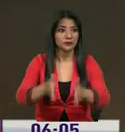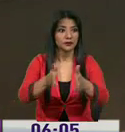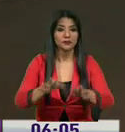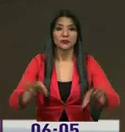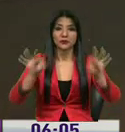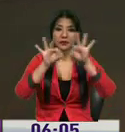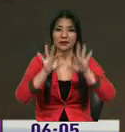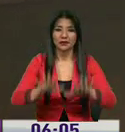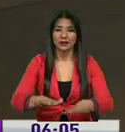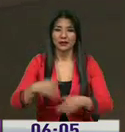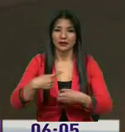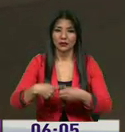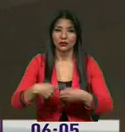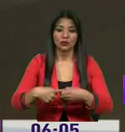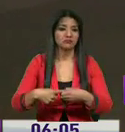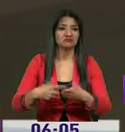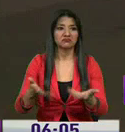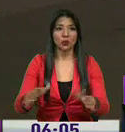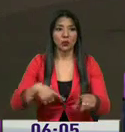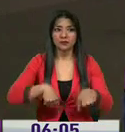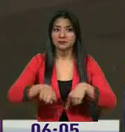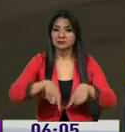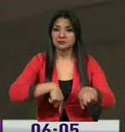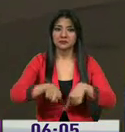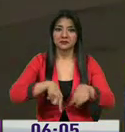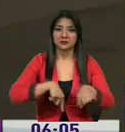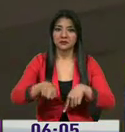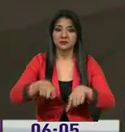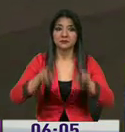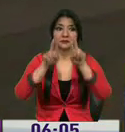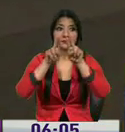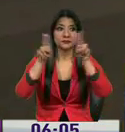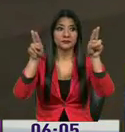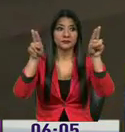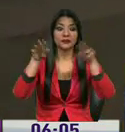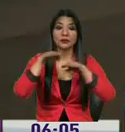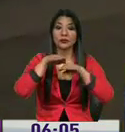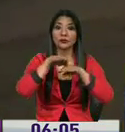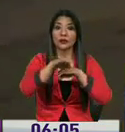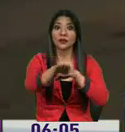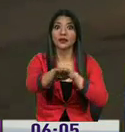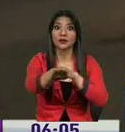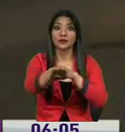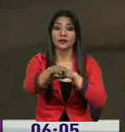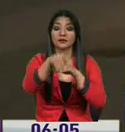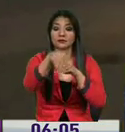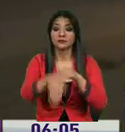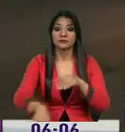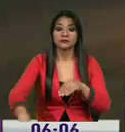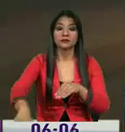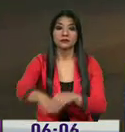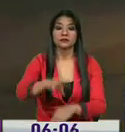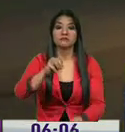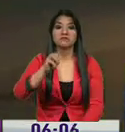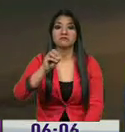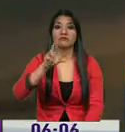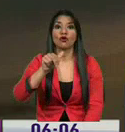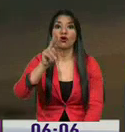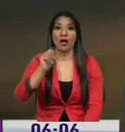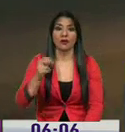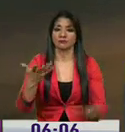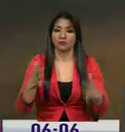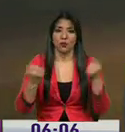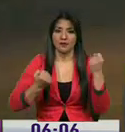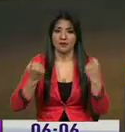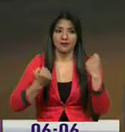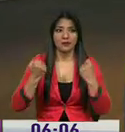ustedes pueden ver que no hay mayor carga vehicular, en especial en el puente carrozable que sube hacia la avenida Morán Malverde. Es importante